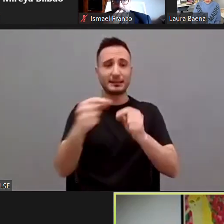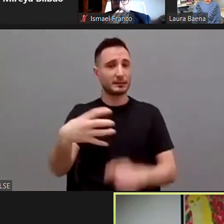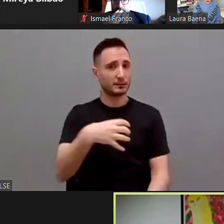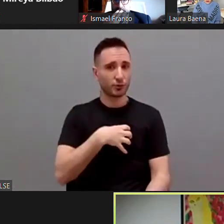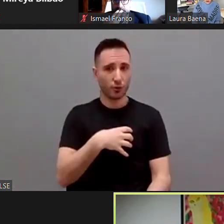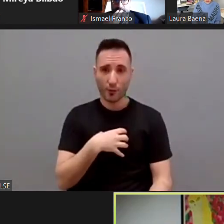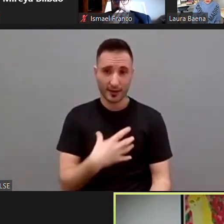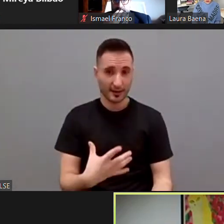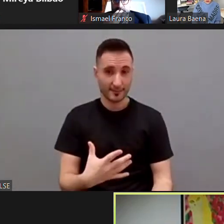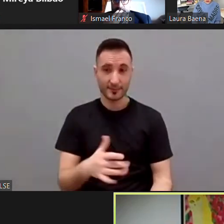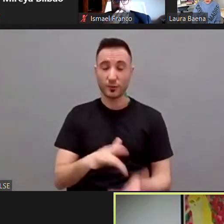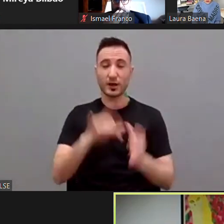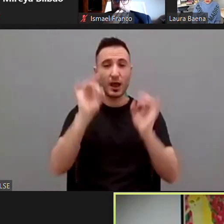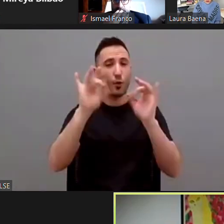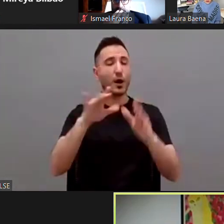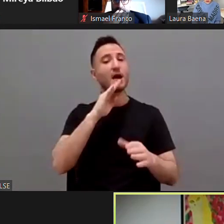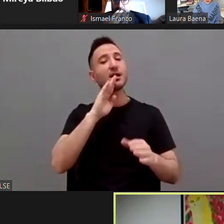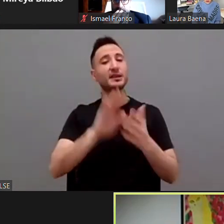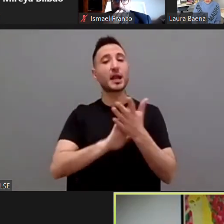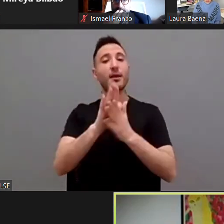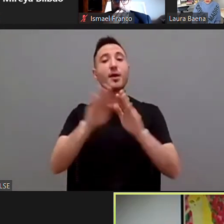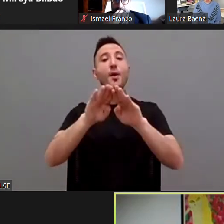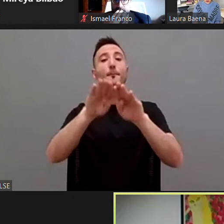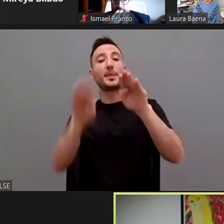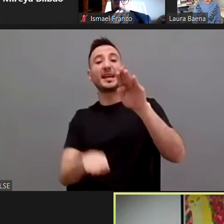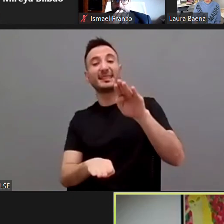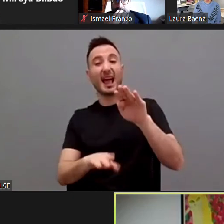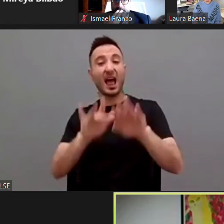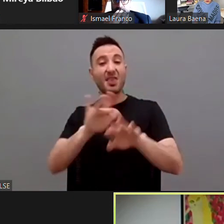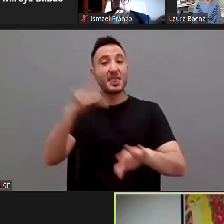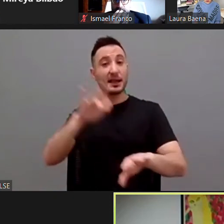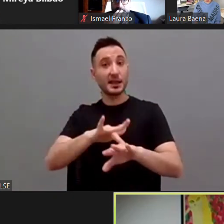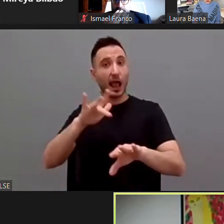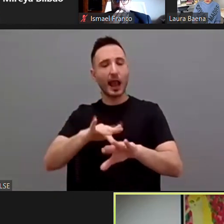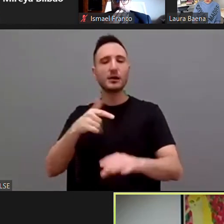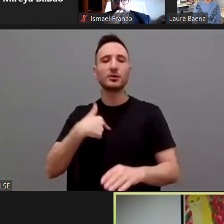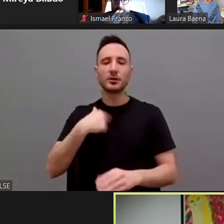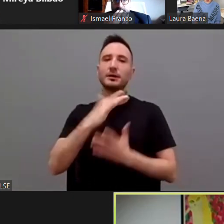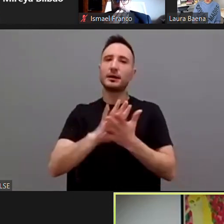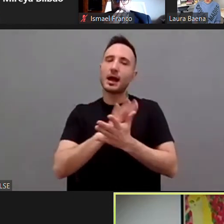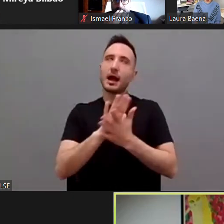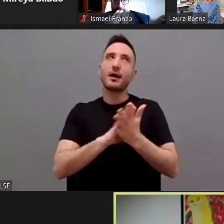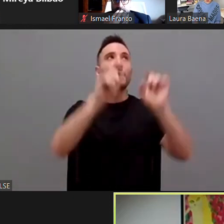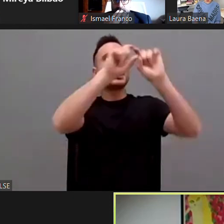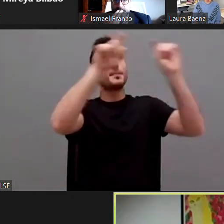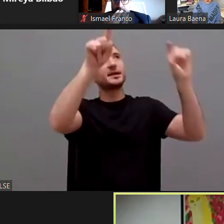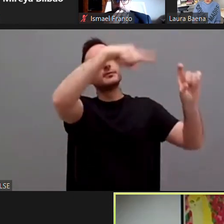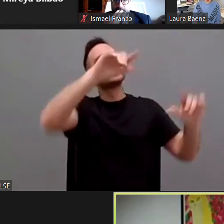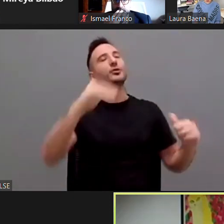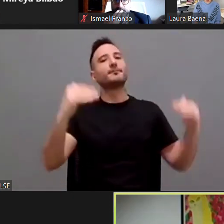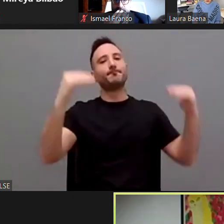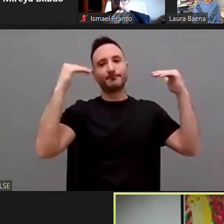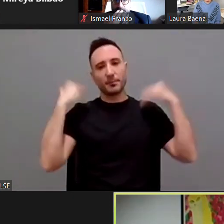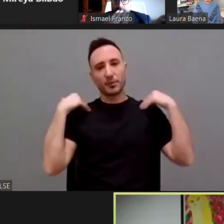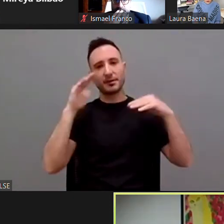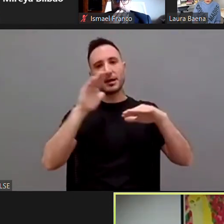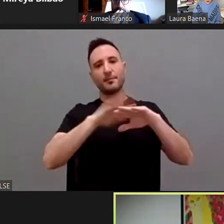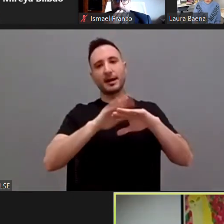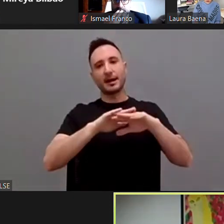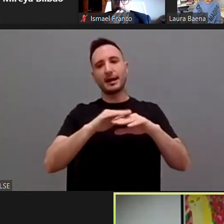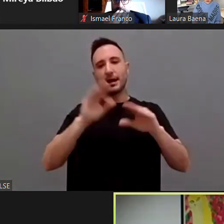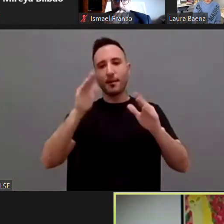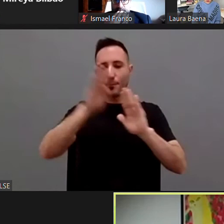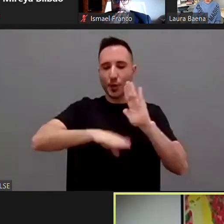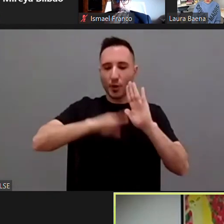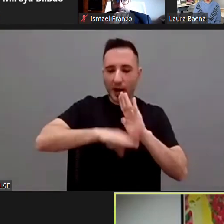lo que tiene que ver con la brecha digital, que ahí lo que apelo también es un poco a la corresponsabilidad de las empresas en participar en programas y